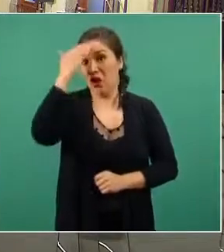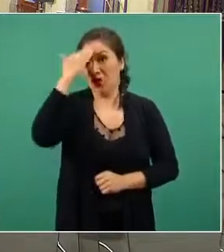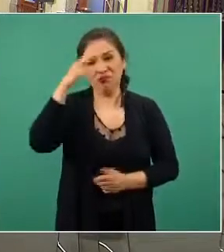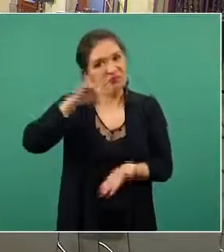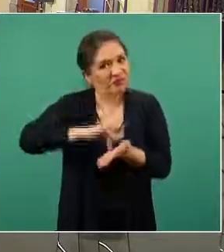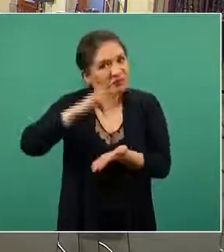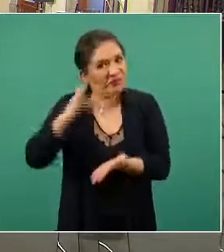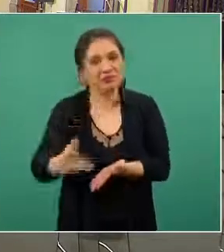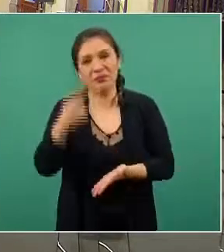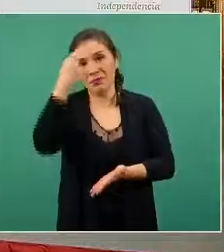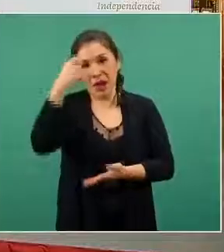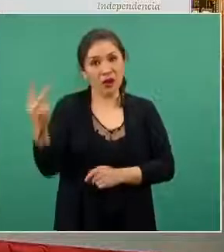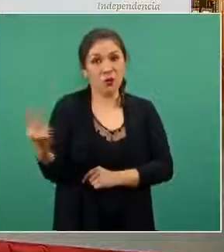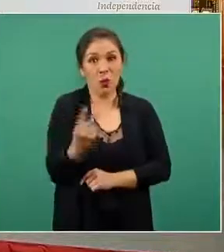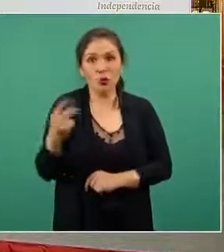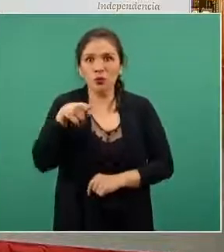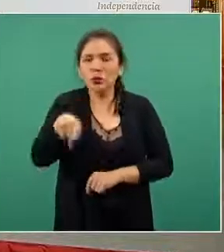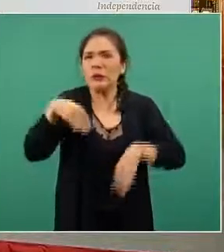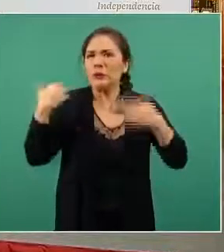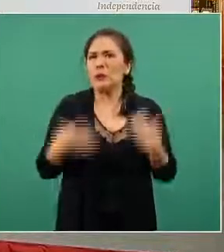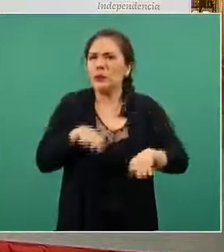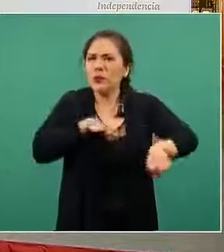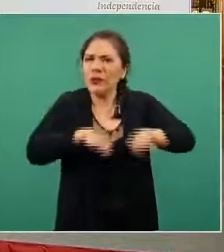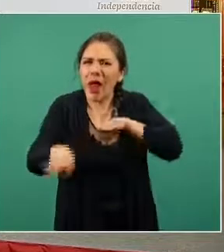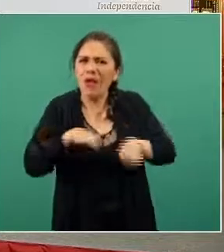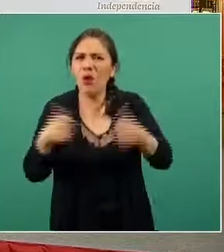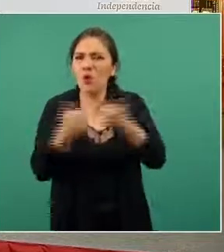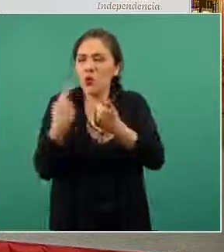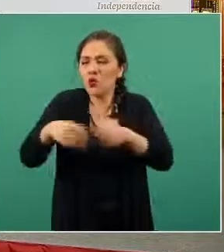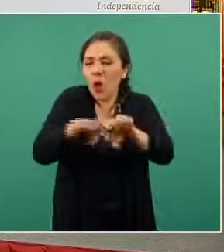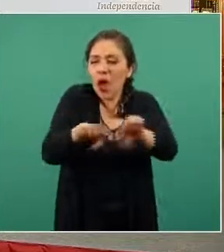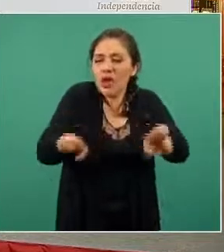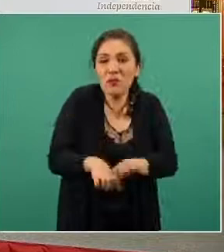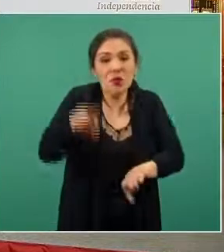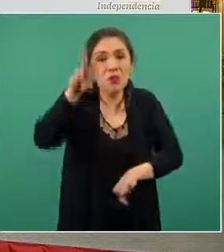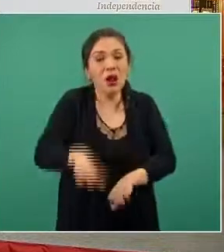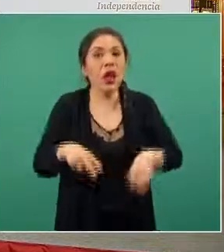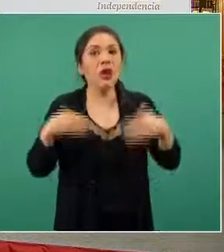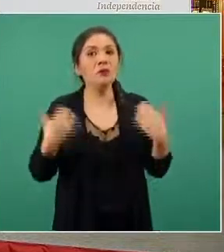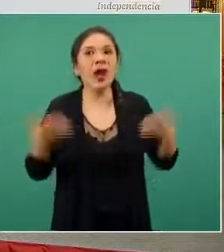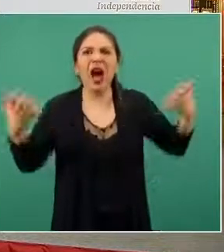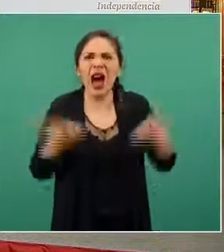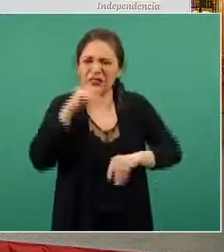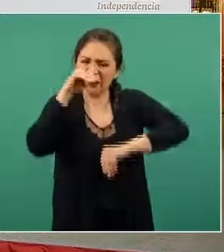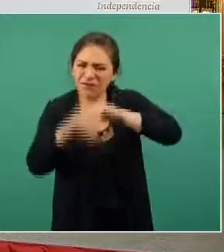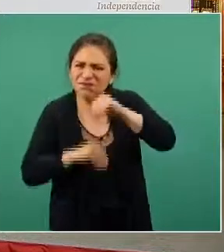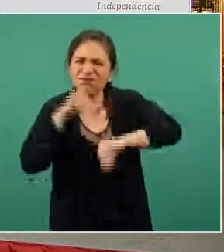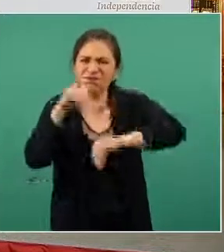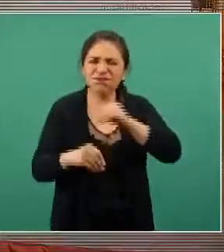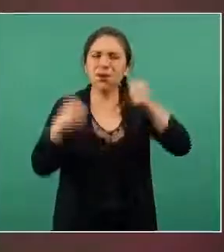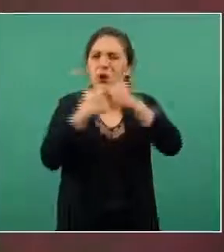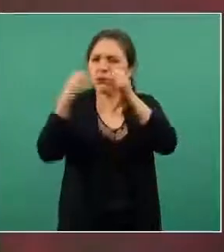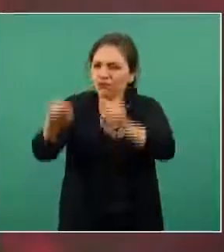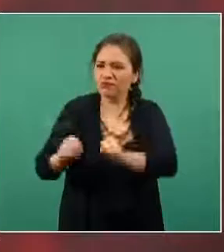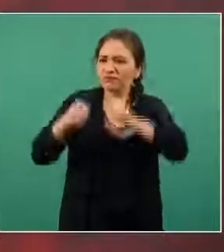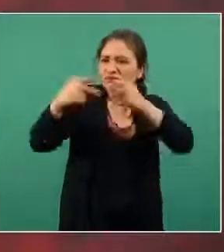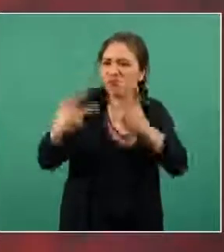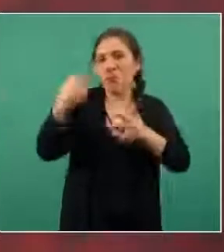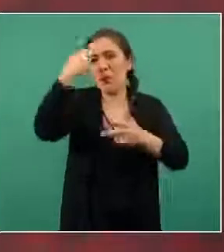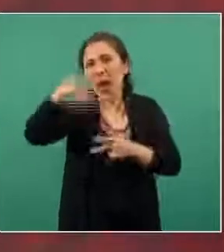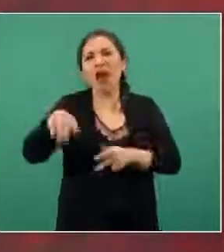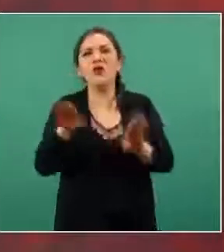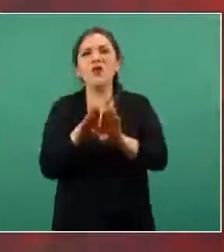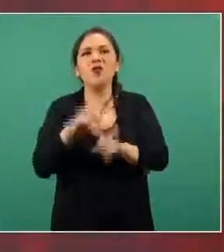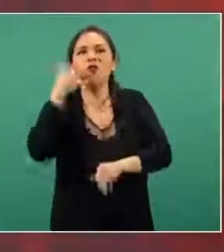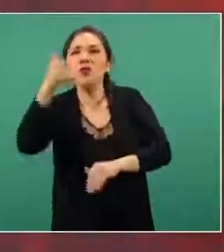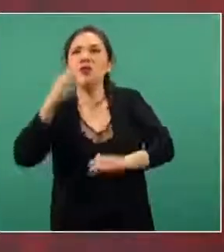mi agradecimiento a ambos por todo el trabajo, y a todo el equipo que sin duda, pues todo este desarrollo a distancia y la parte de